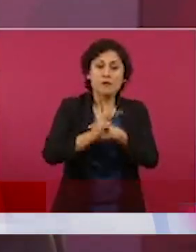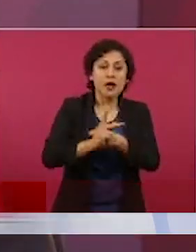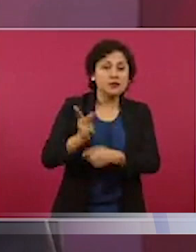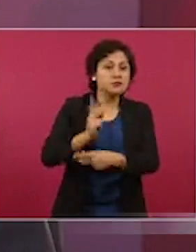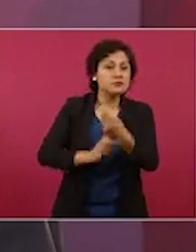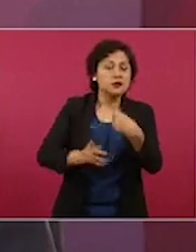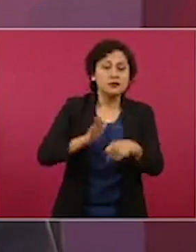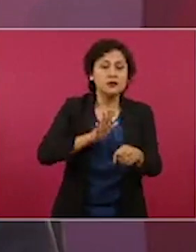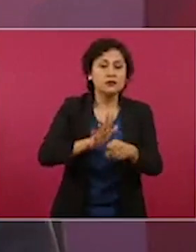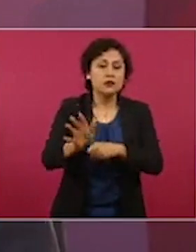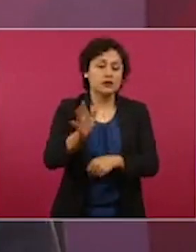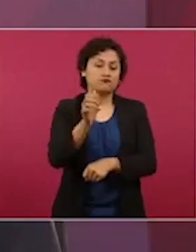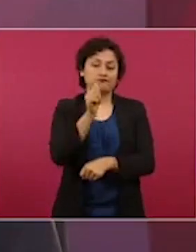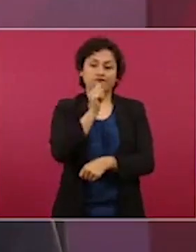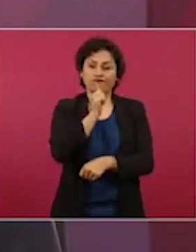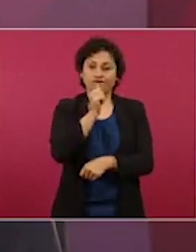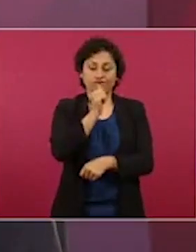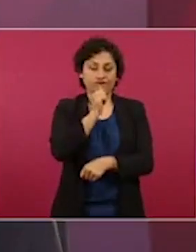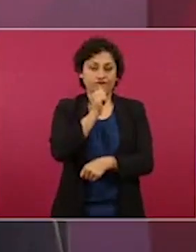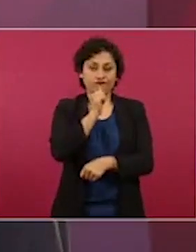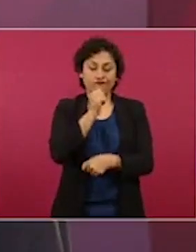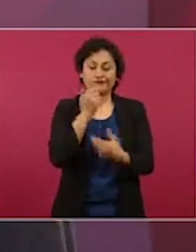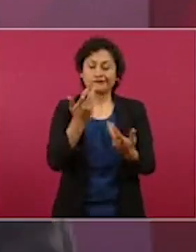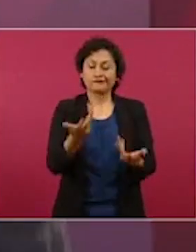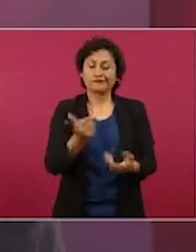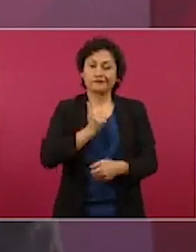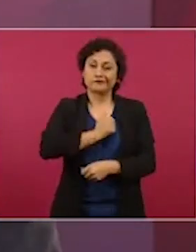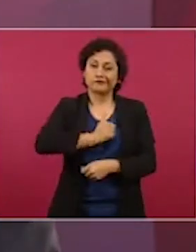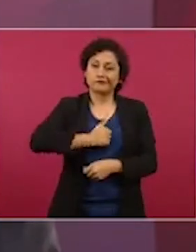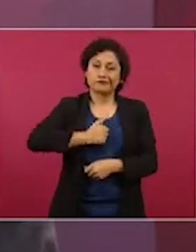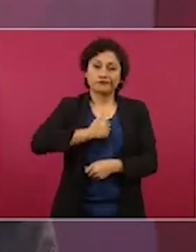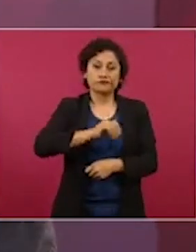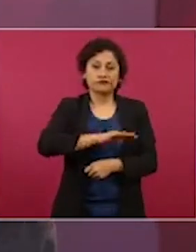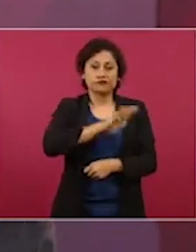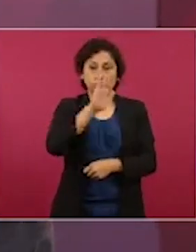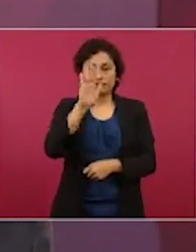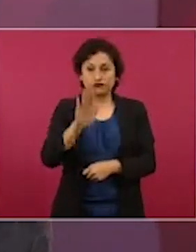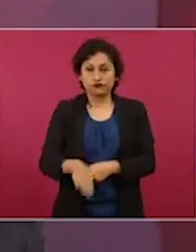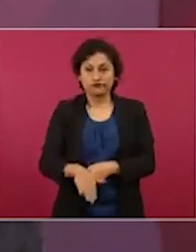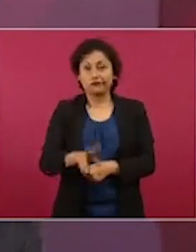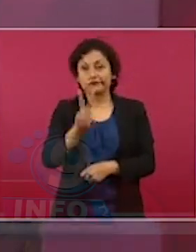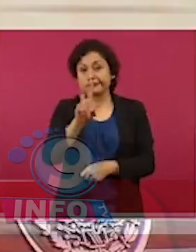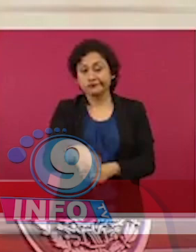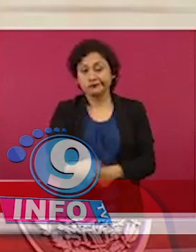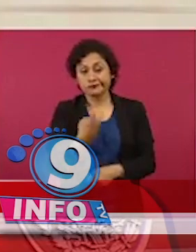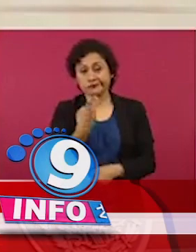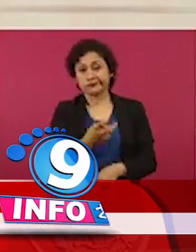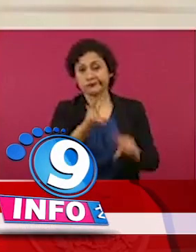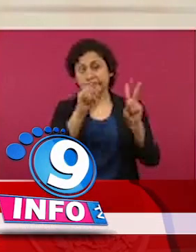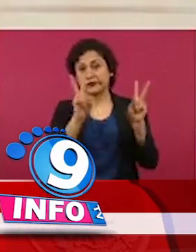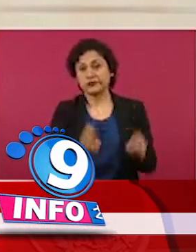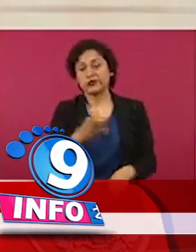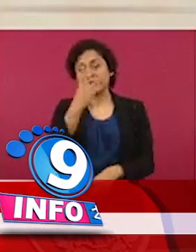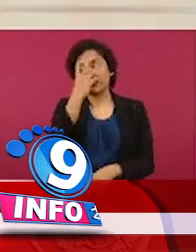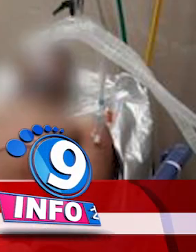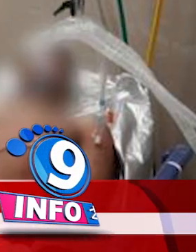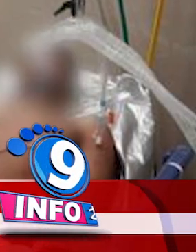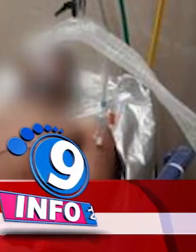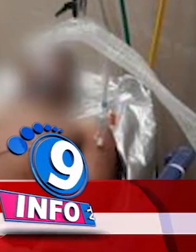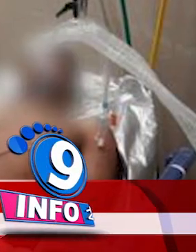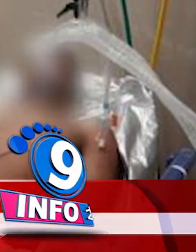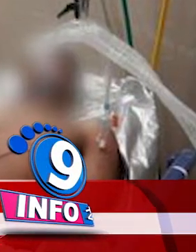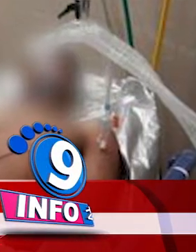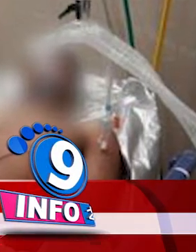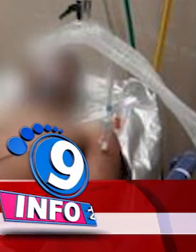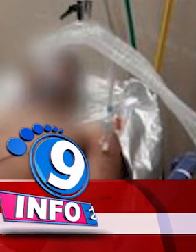que lamentablemente perdieron la vida. Pues muy triste que esto suceda.